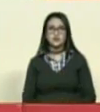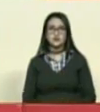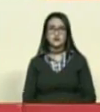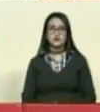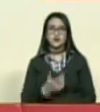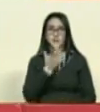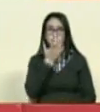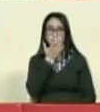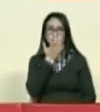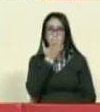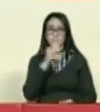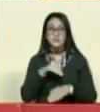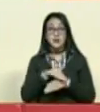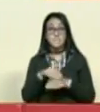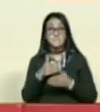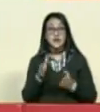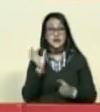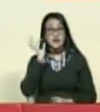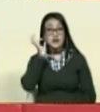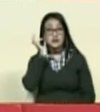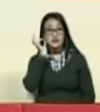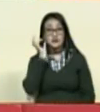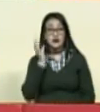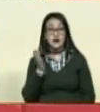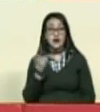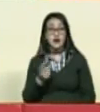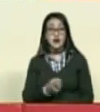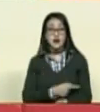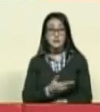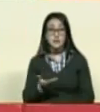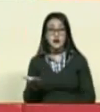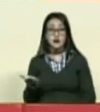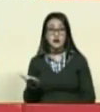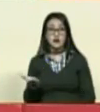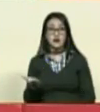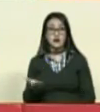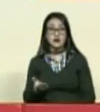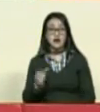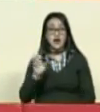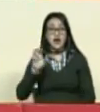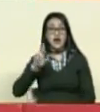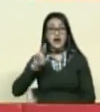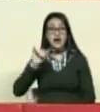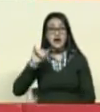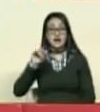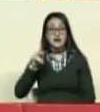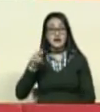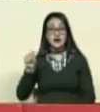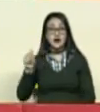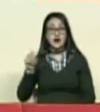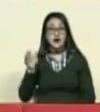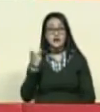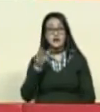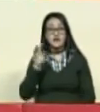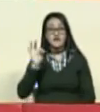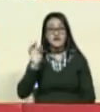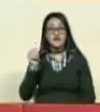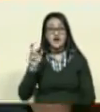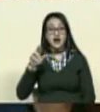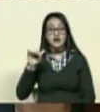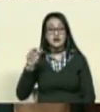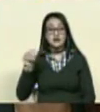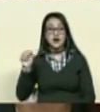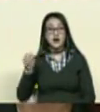La ministra, compañera y hermana Erika Faría Peña ha sido